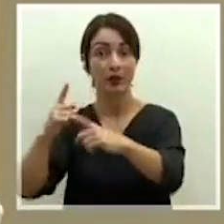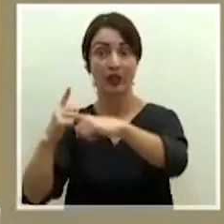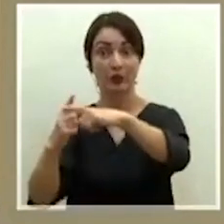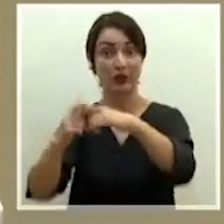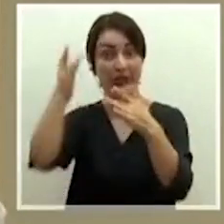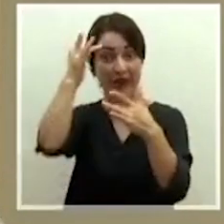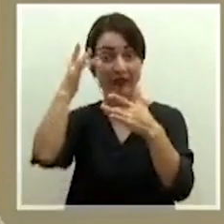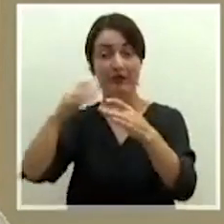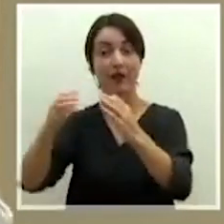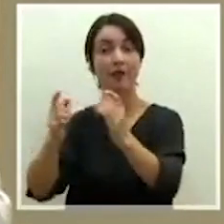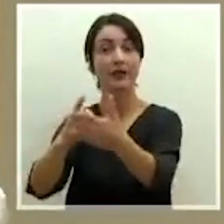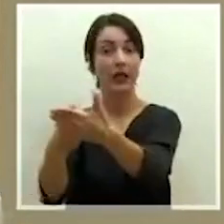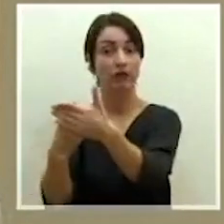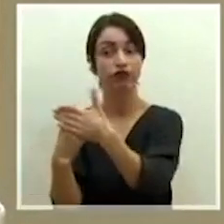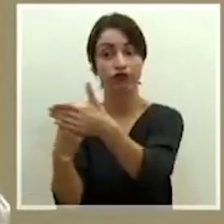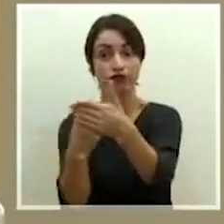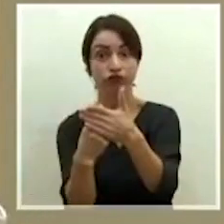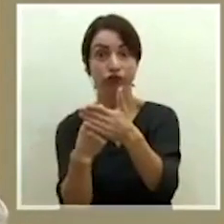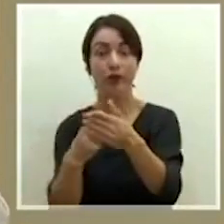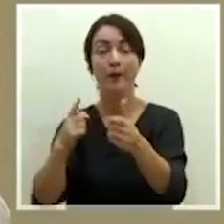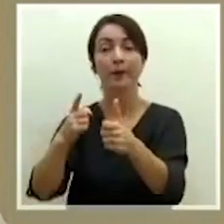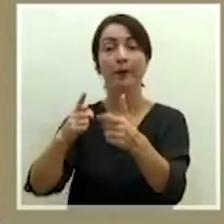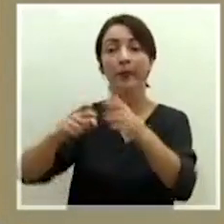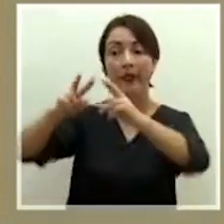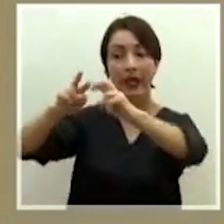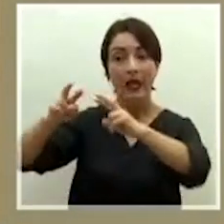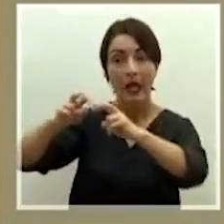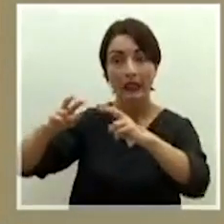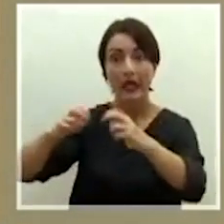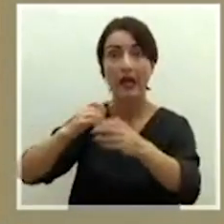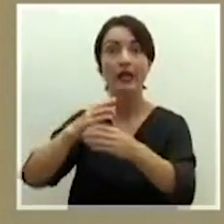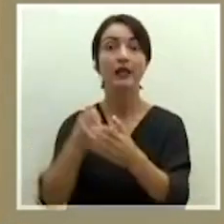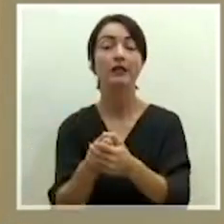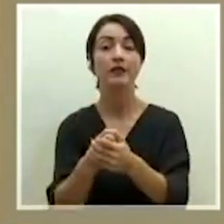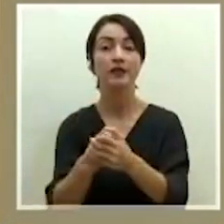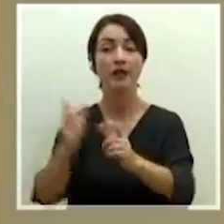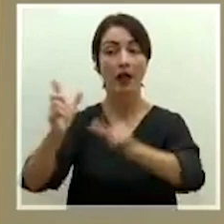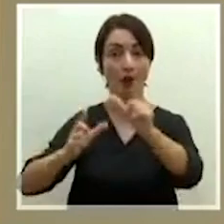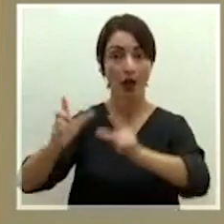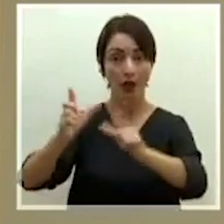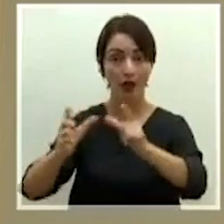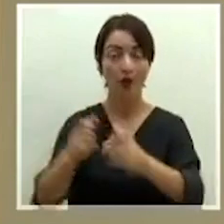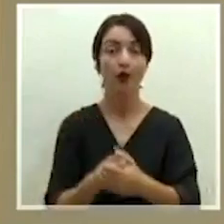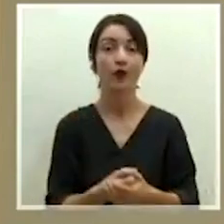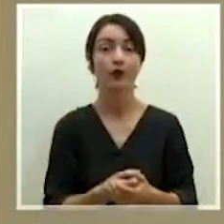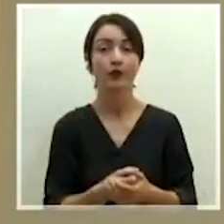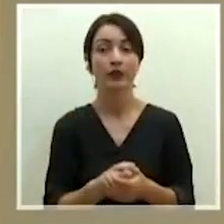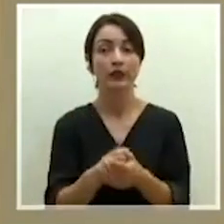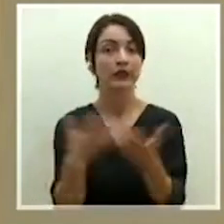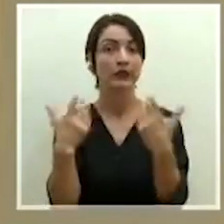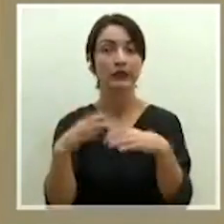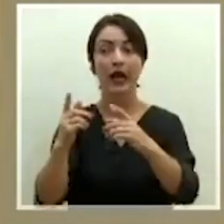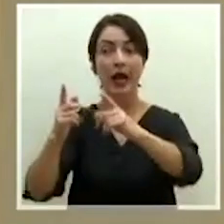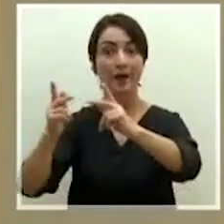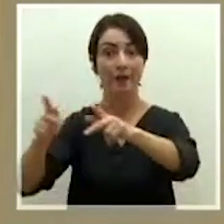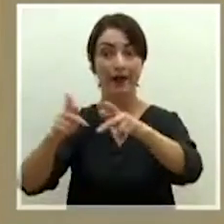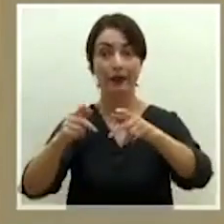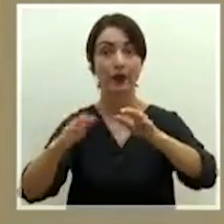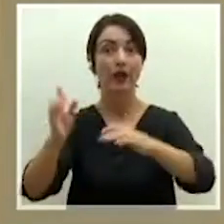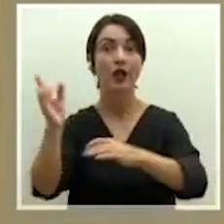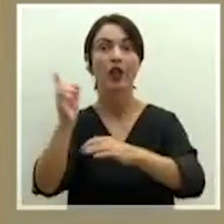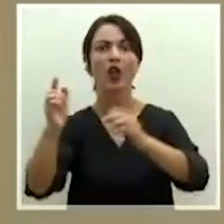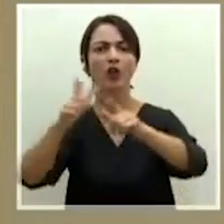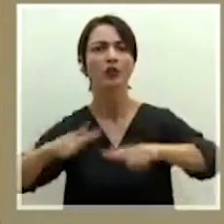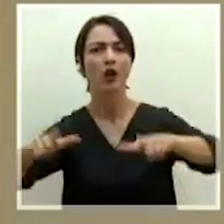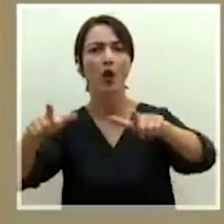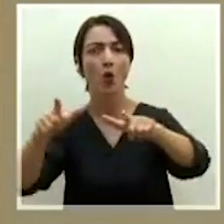es el muestreo, la toma de muestras, el análisis en el laboratorio, se identifican los sitios donde hay